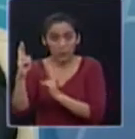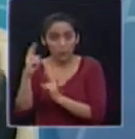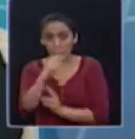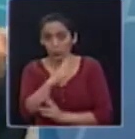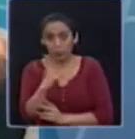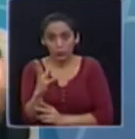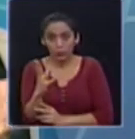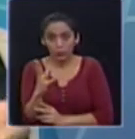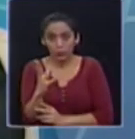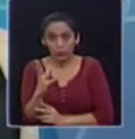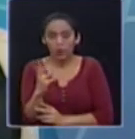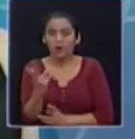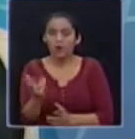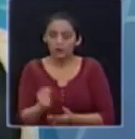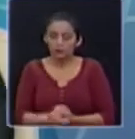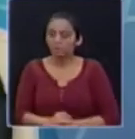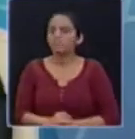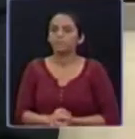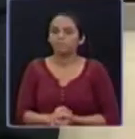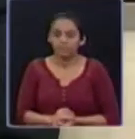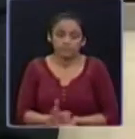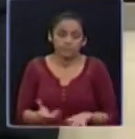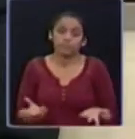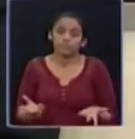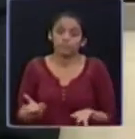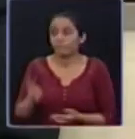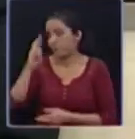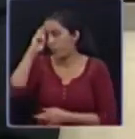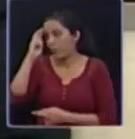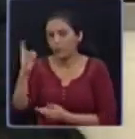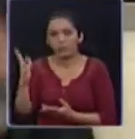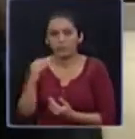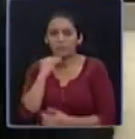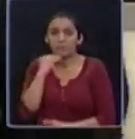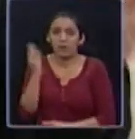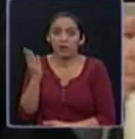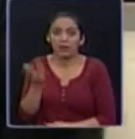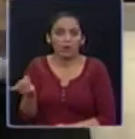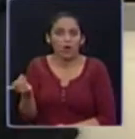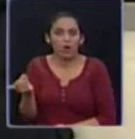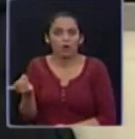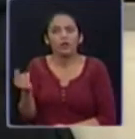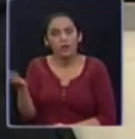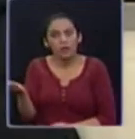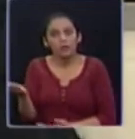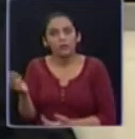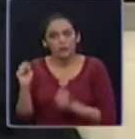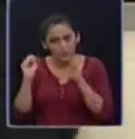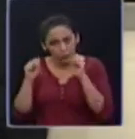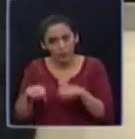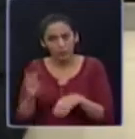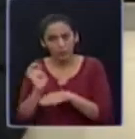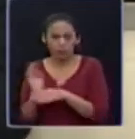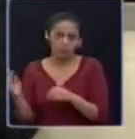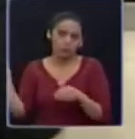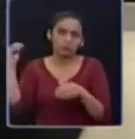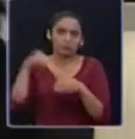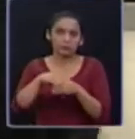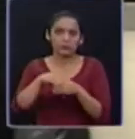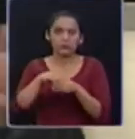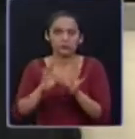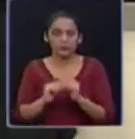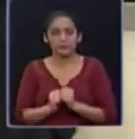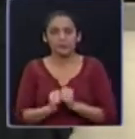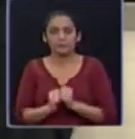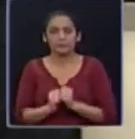jurídico hubo una alteración. Efectivamente, sí se han violado. La señora tenía que haber ingresado al país. Ahora, si la